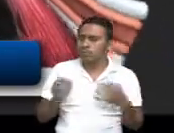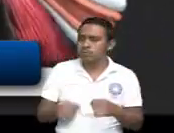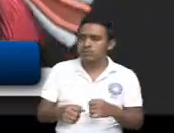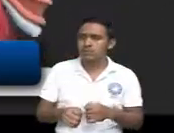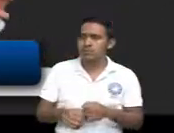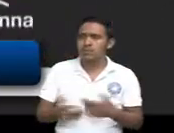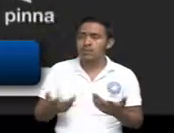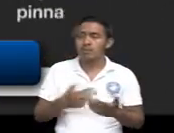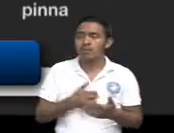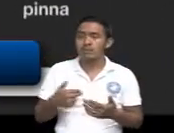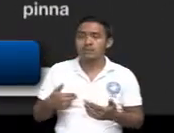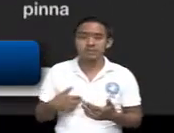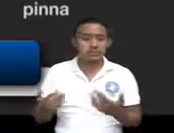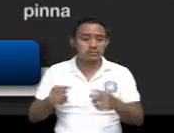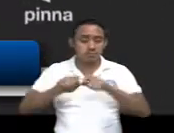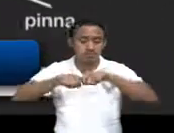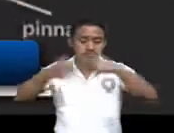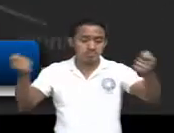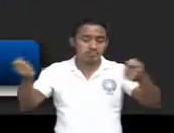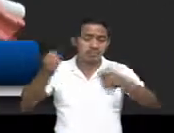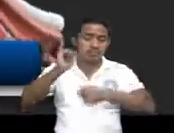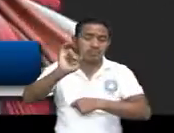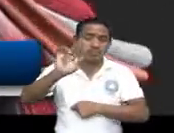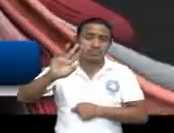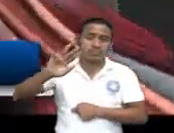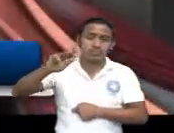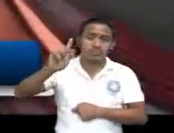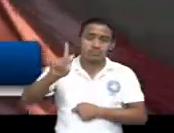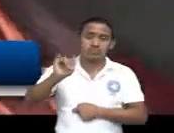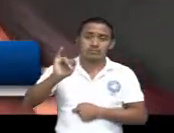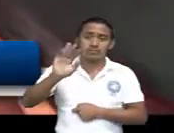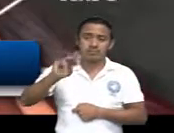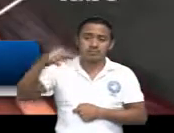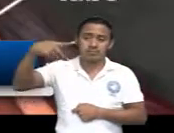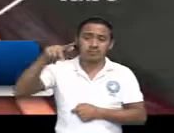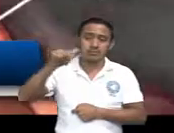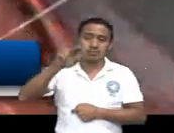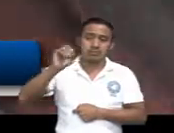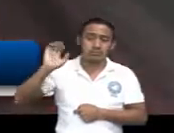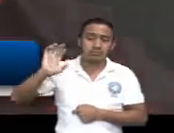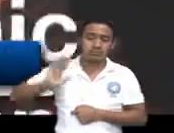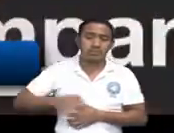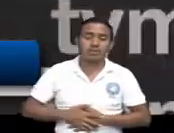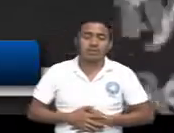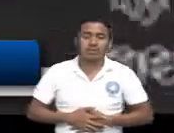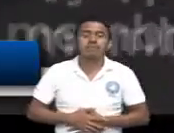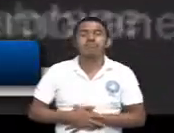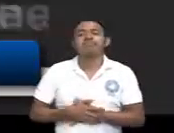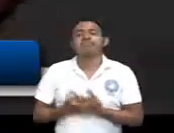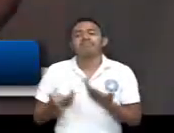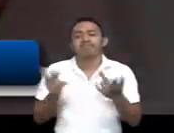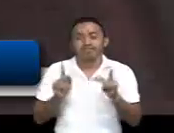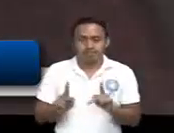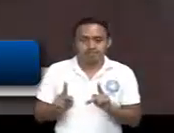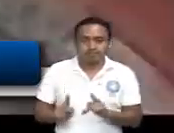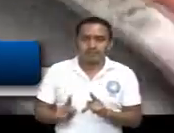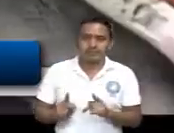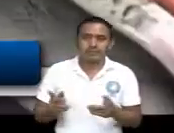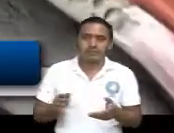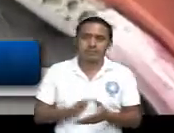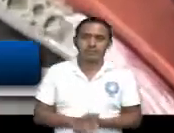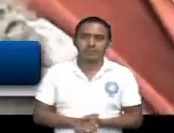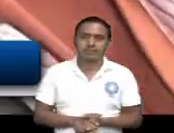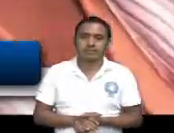qué es lo que produce que el tiempo no en realidad se rompa o no se rompe bueno la población generalmente le llama